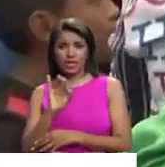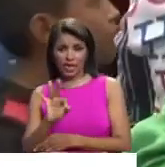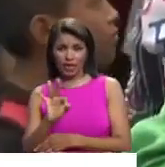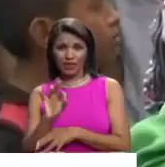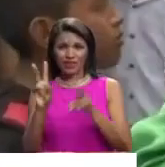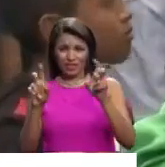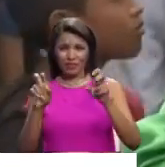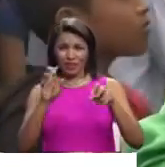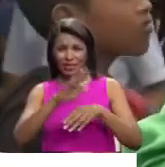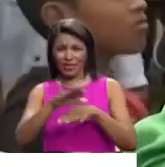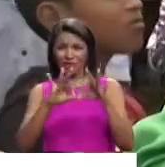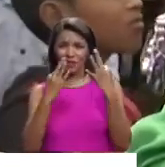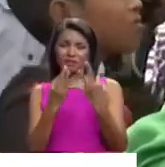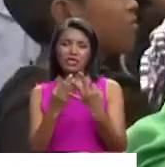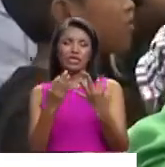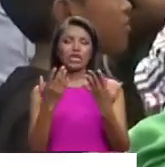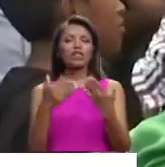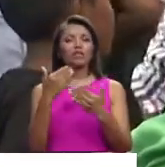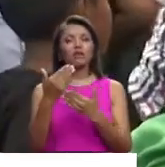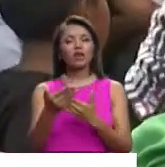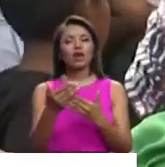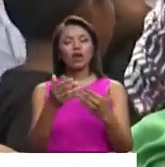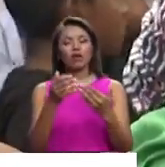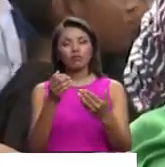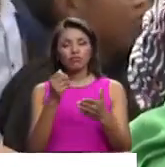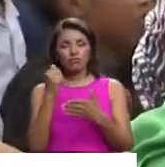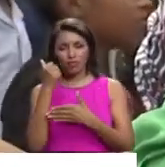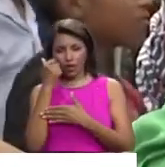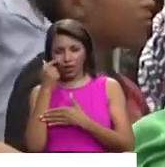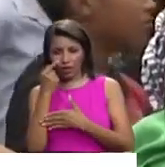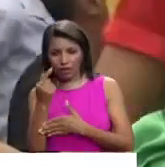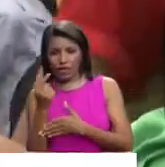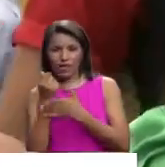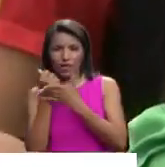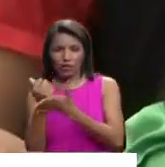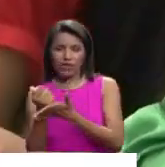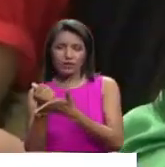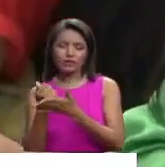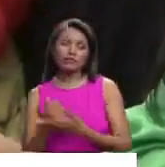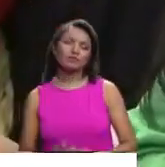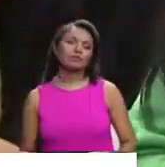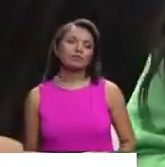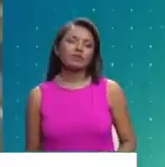caso y nosotros le damos acompañamiento debido a los familiares y a los menores.